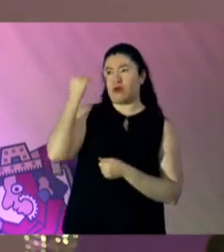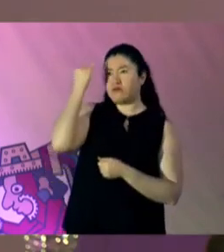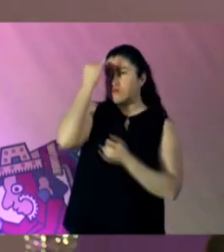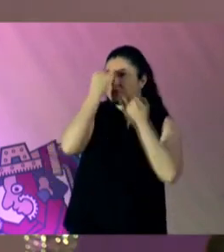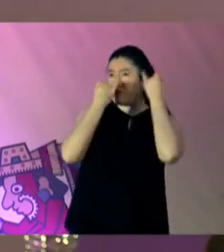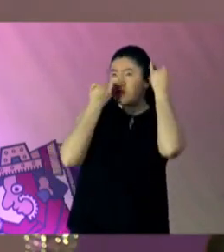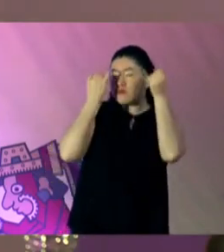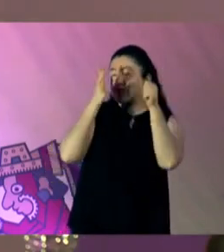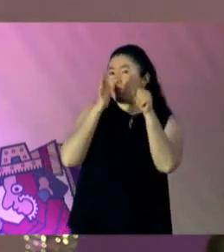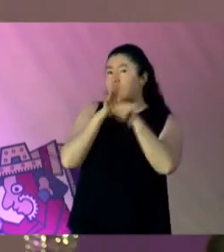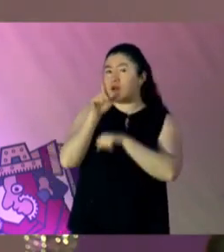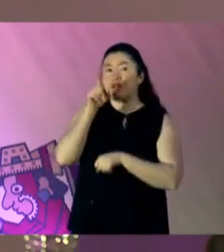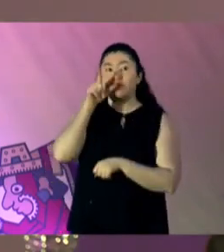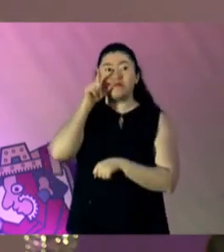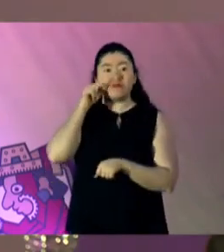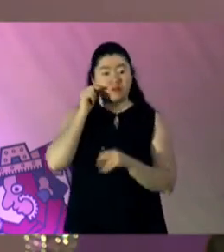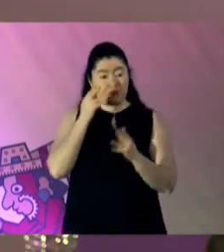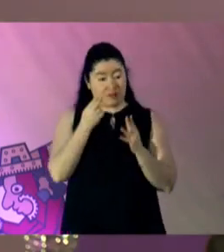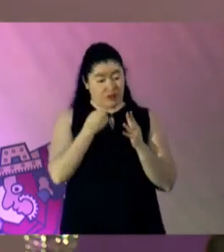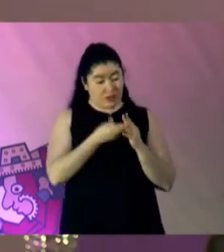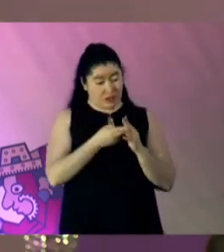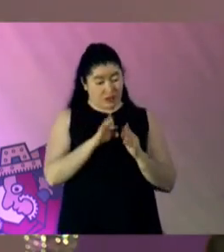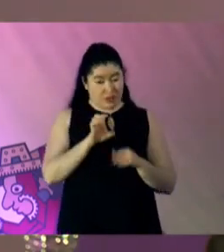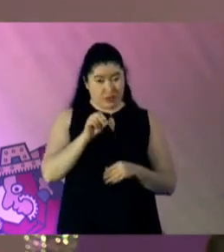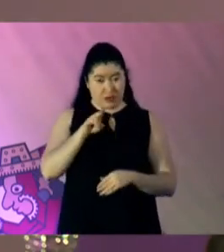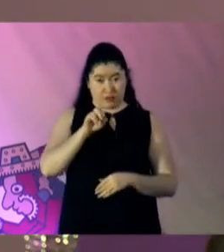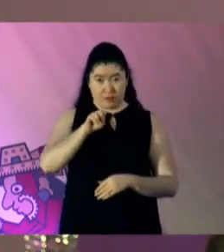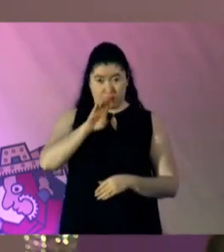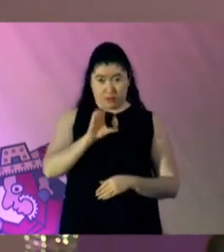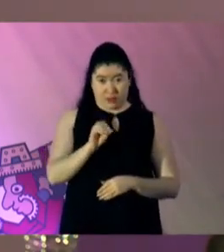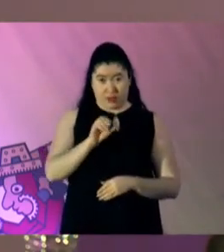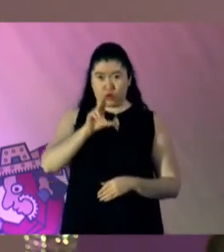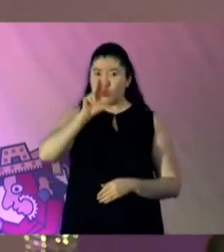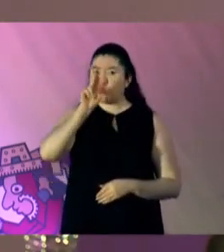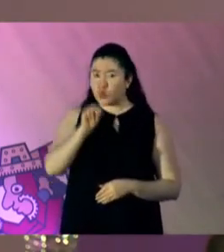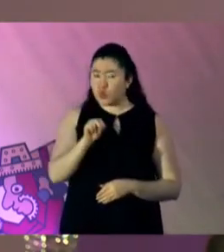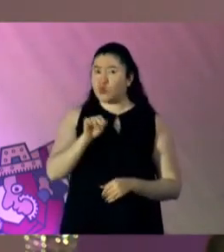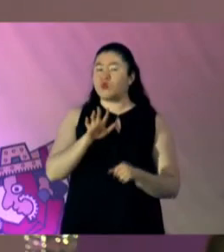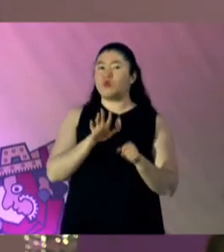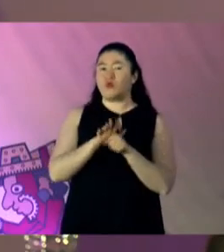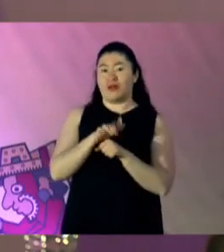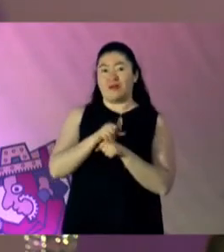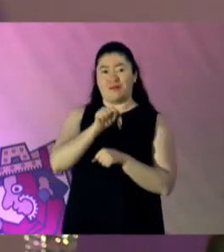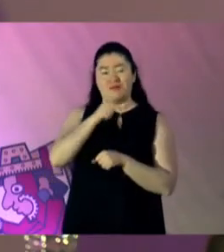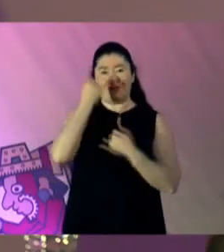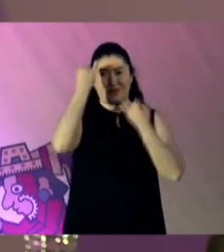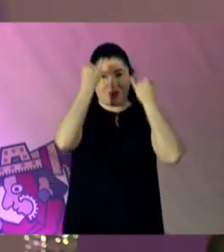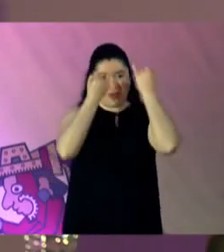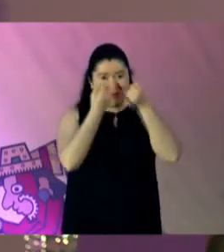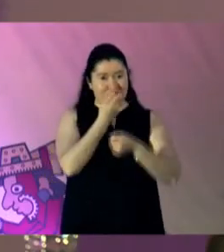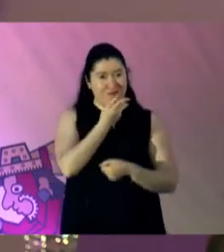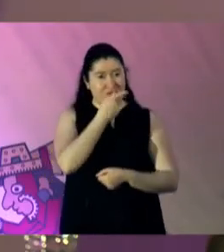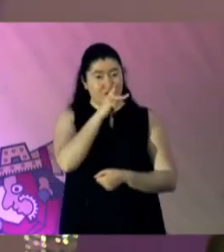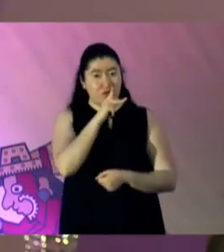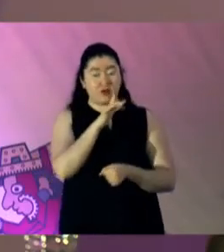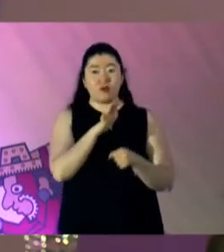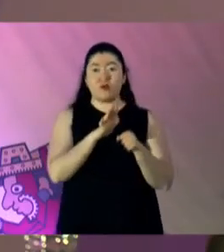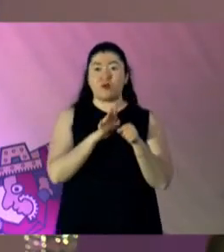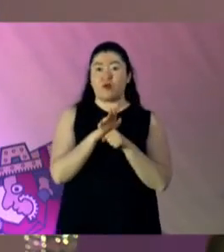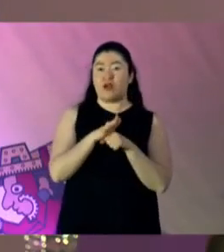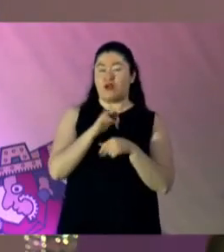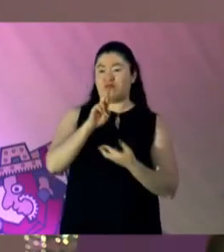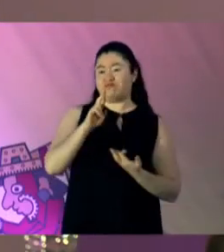zapata no fue asesinado en chinameca de que el final del zapatismo de esa extraordinaria